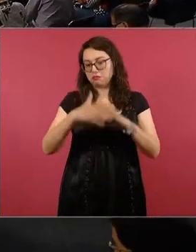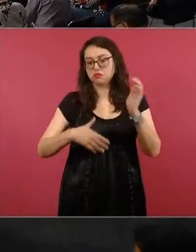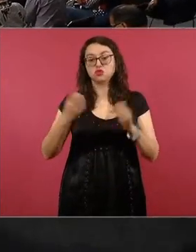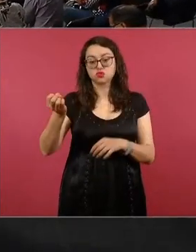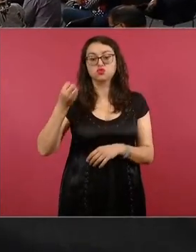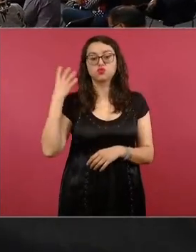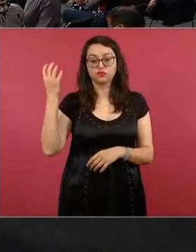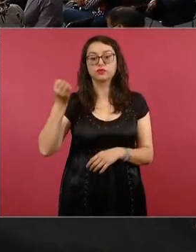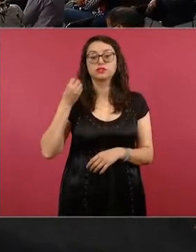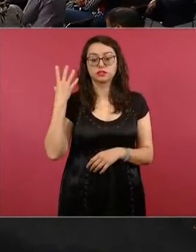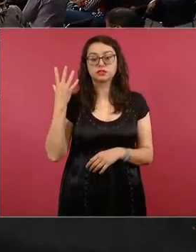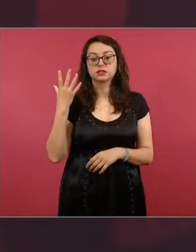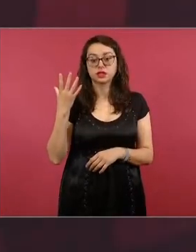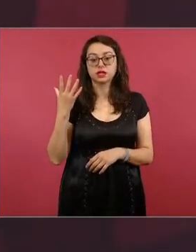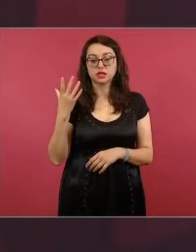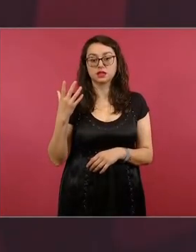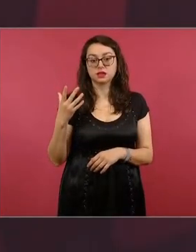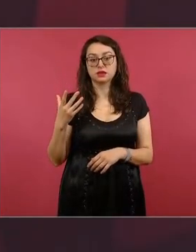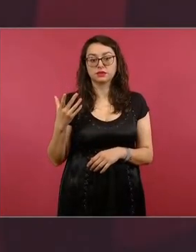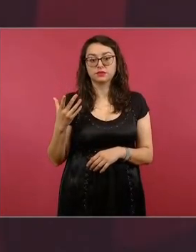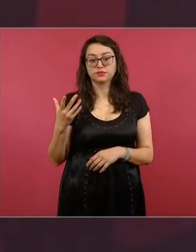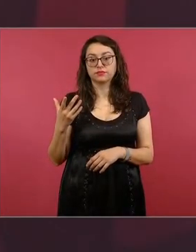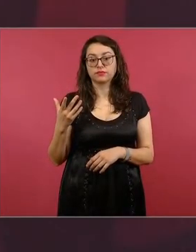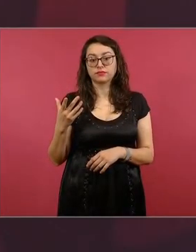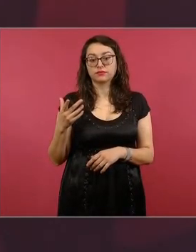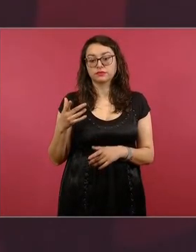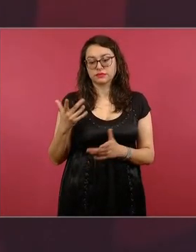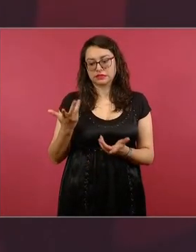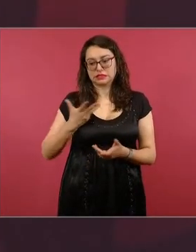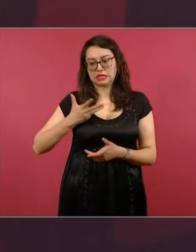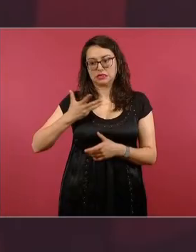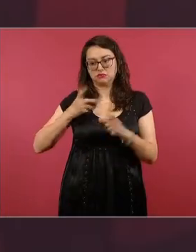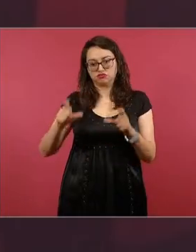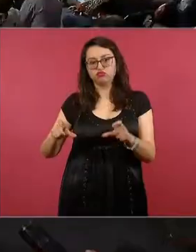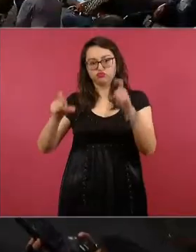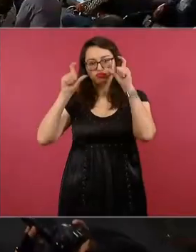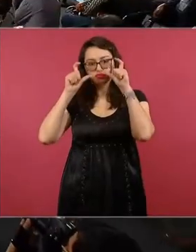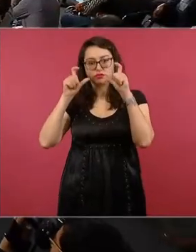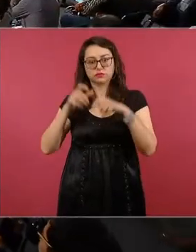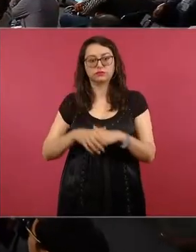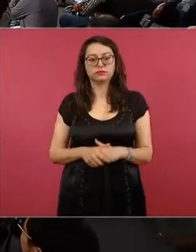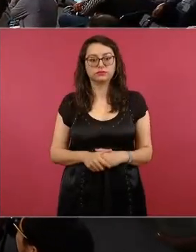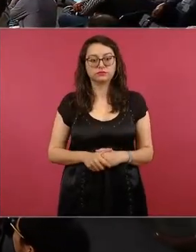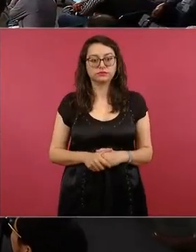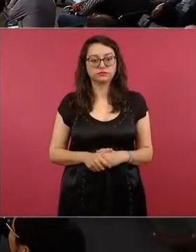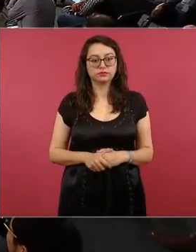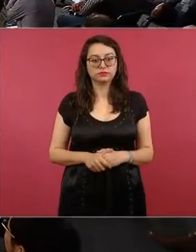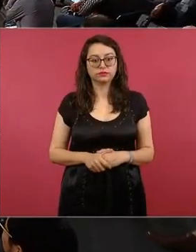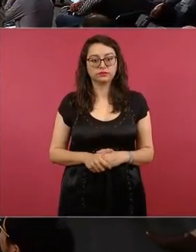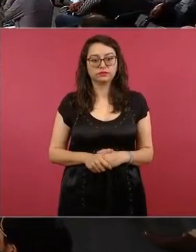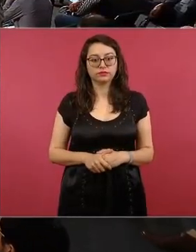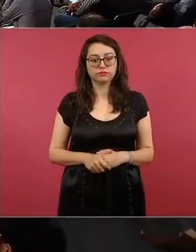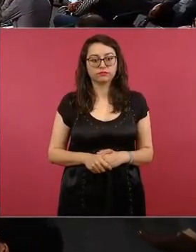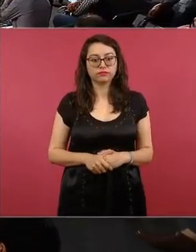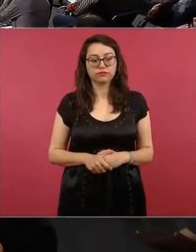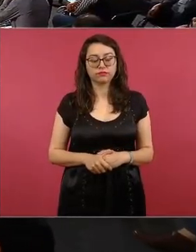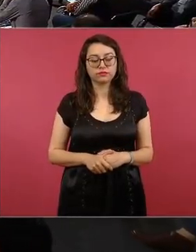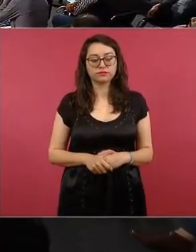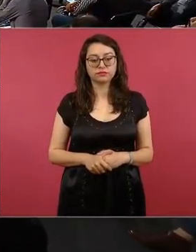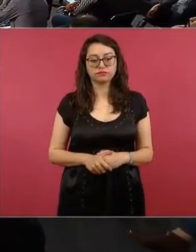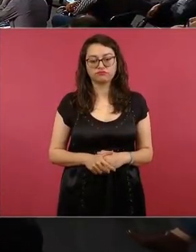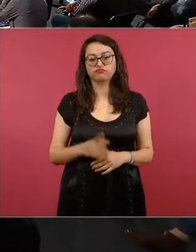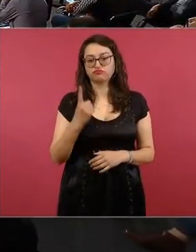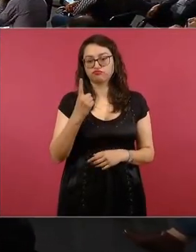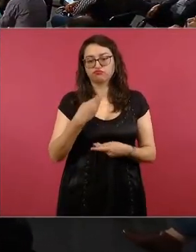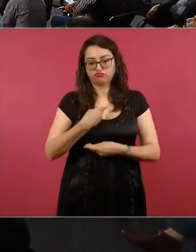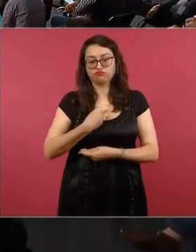los que están construidos por parte del Centro de Investigación en Óptica. Ah, aquí está. Van a tener uno de